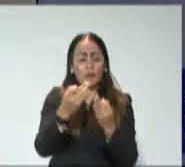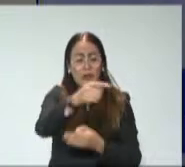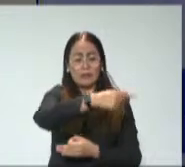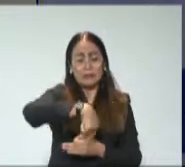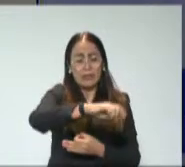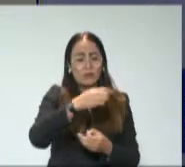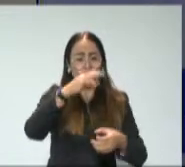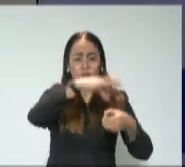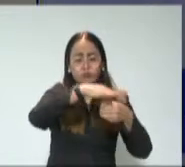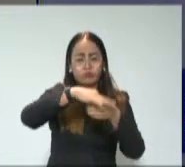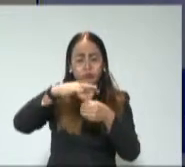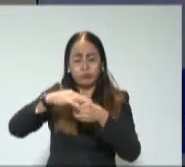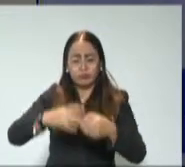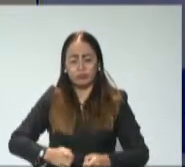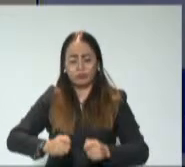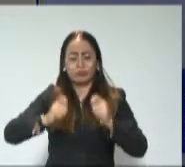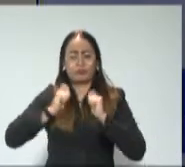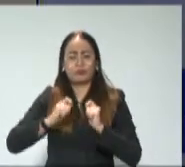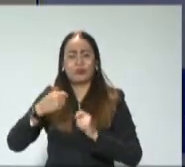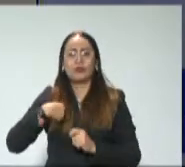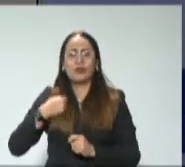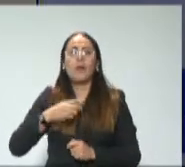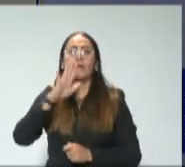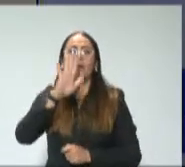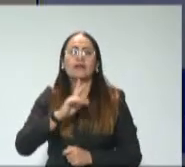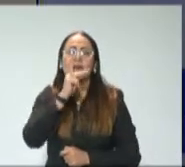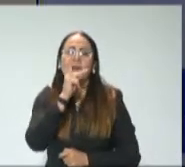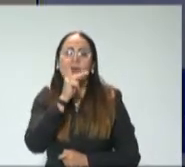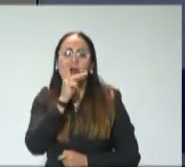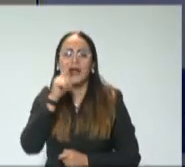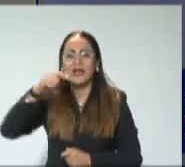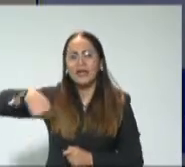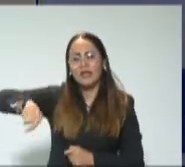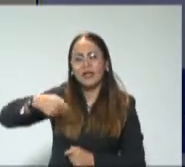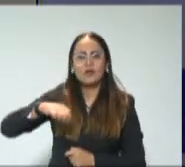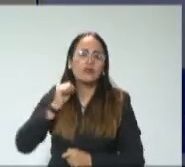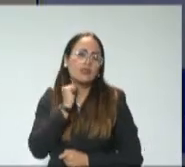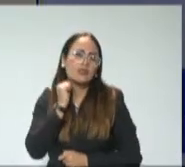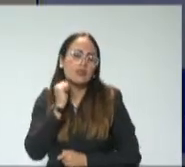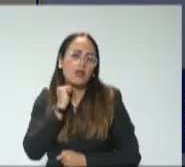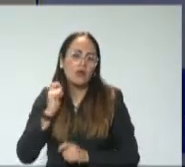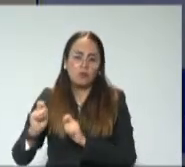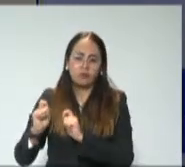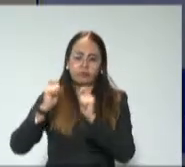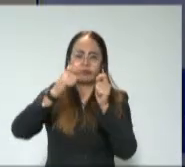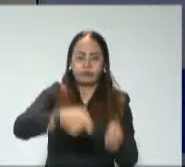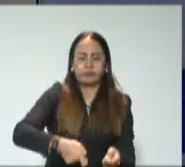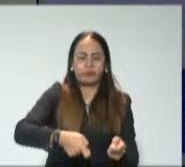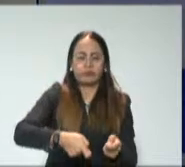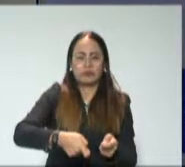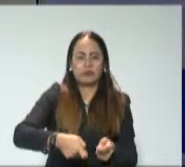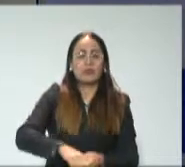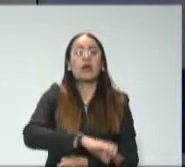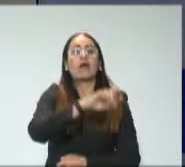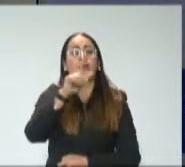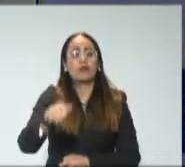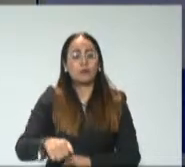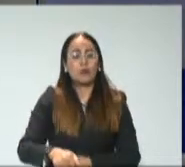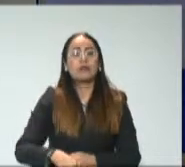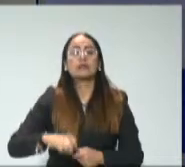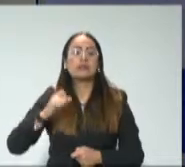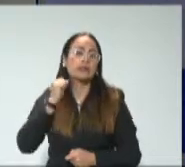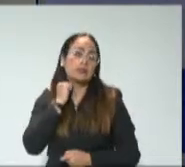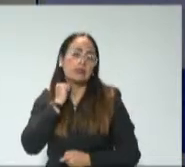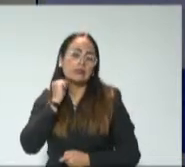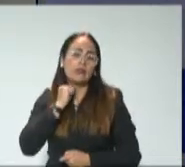senadores Yo por eso les llamo padres senatoriales en el senado nos nombran y al senado rendimos